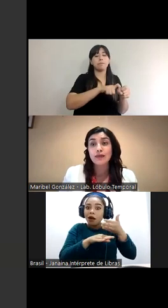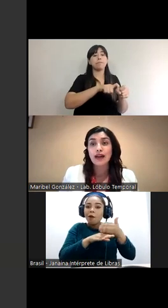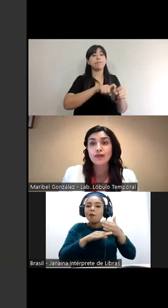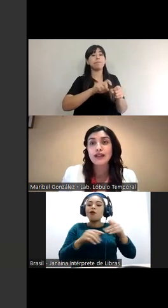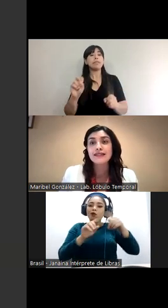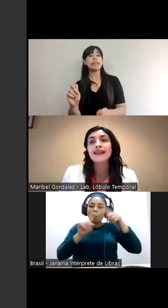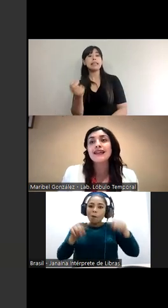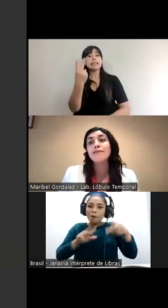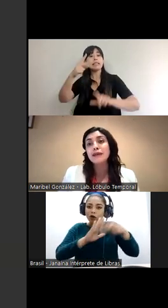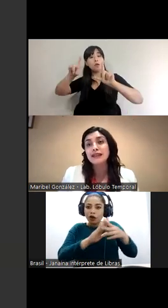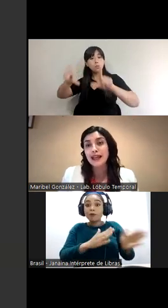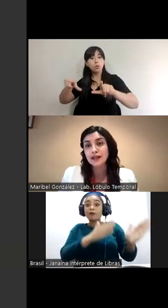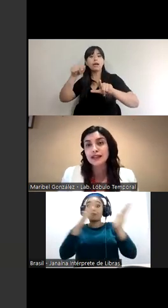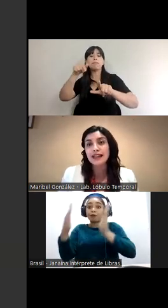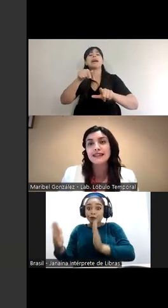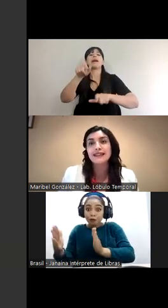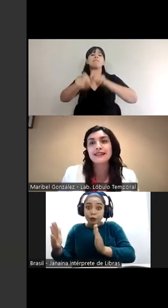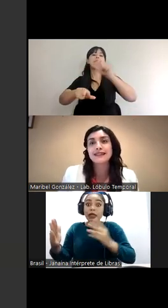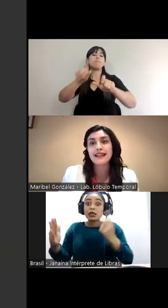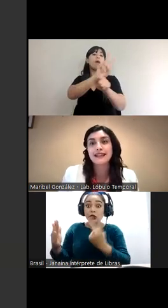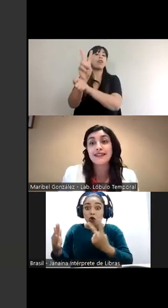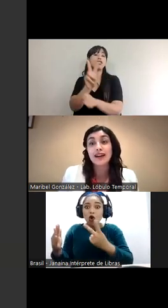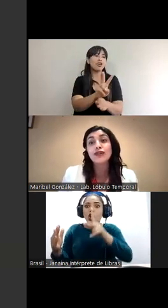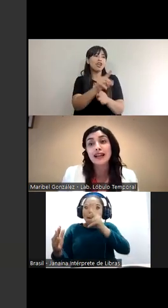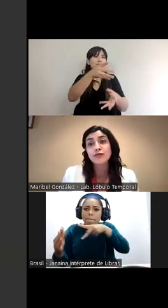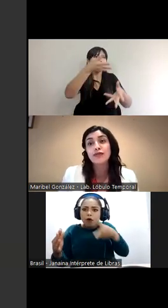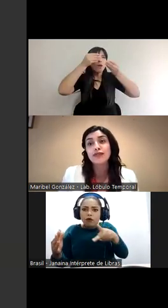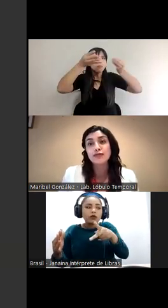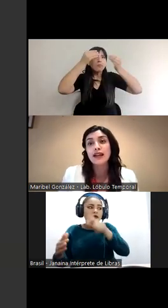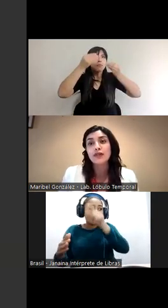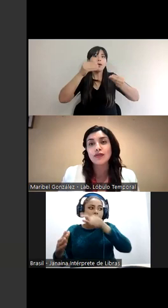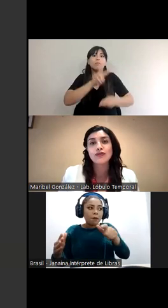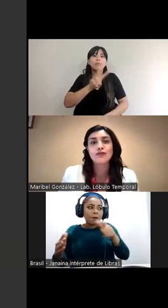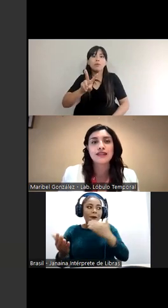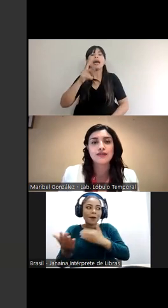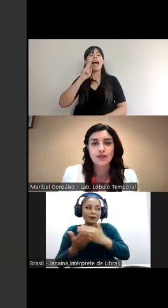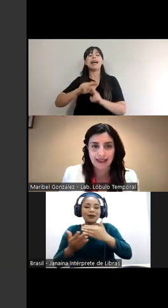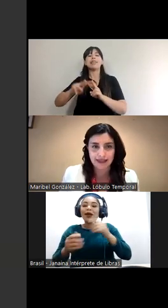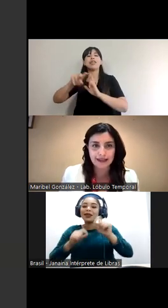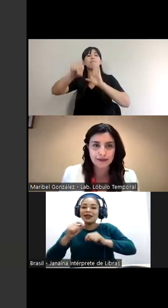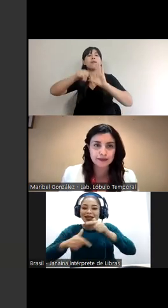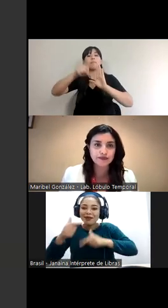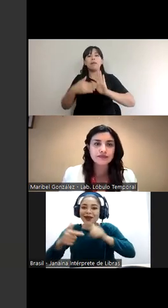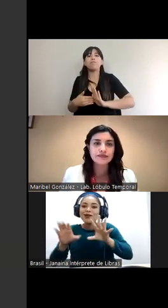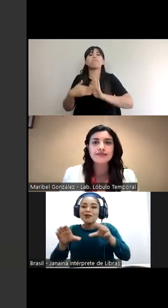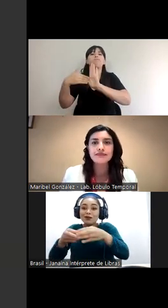estas educadoras implementaron este trabajo de cápsula audiovisual con sus